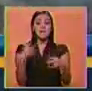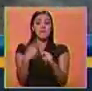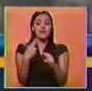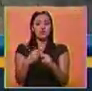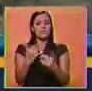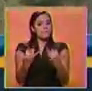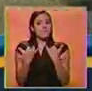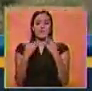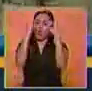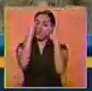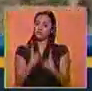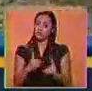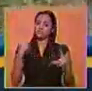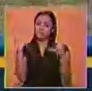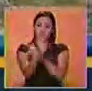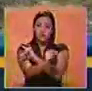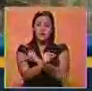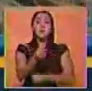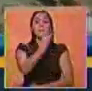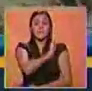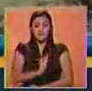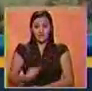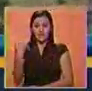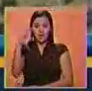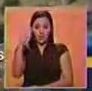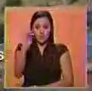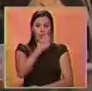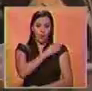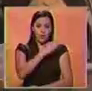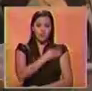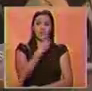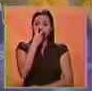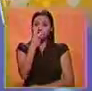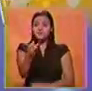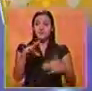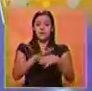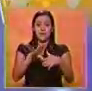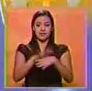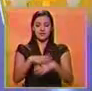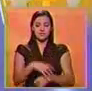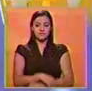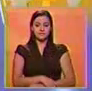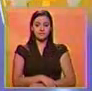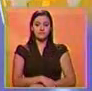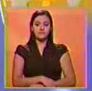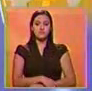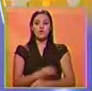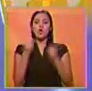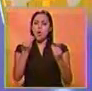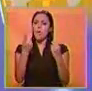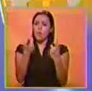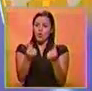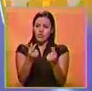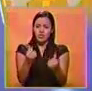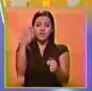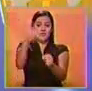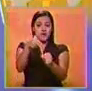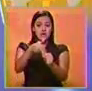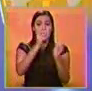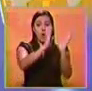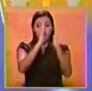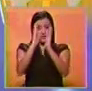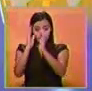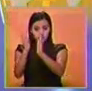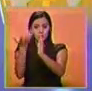manera voluntaria. El presidente Álvaro Uribe visitará el lugar este martes. La cotización del barril de petróleo de la Organización